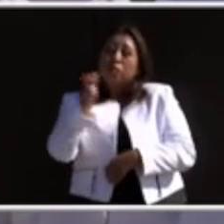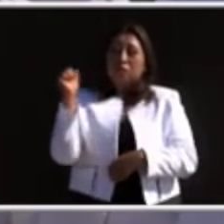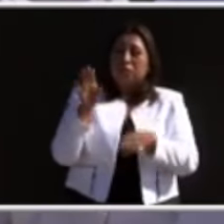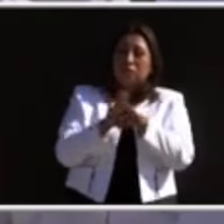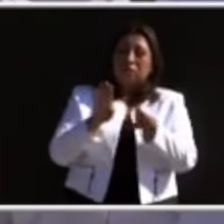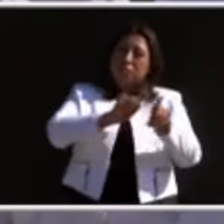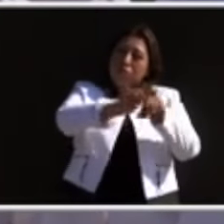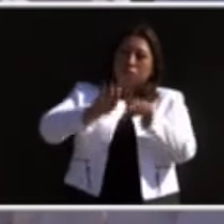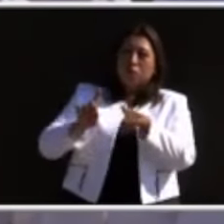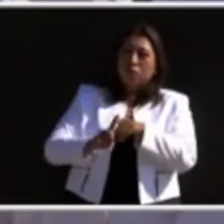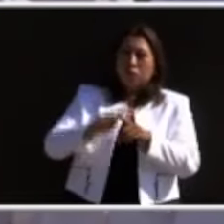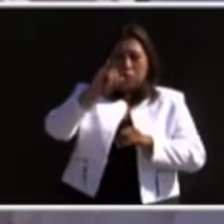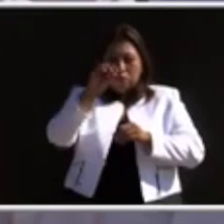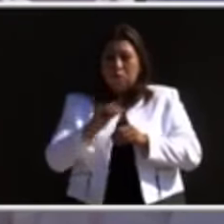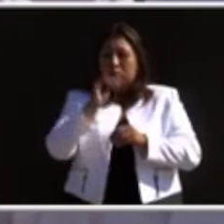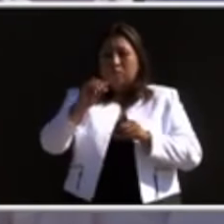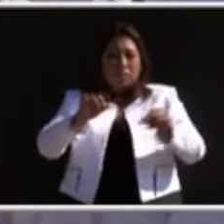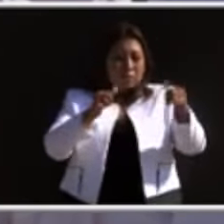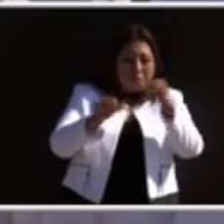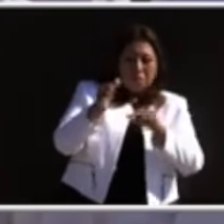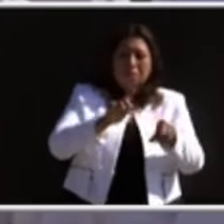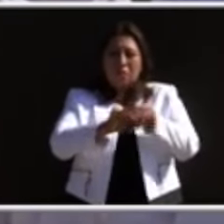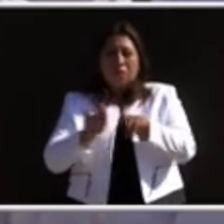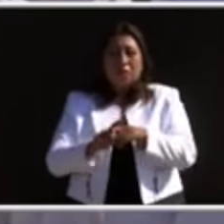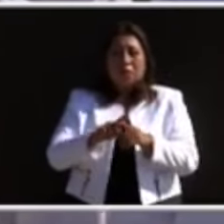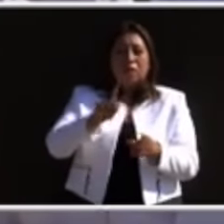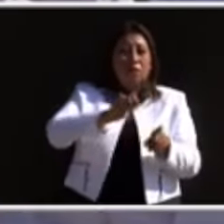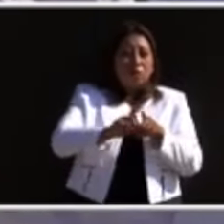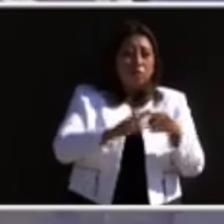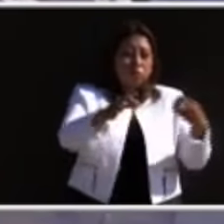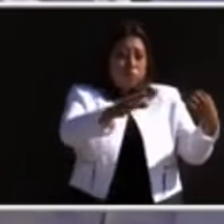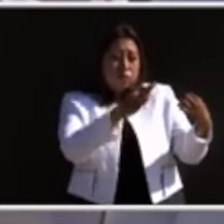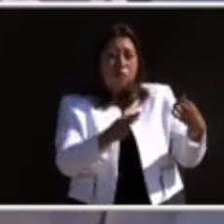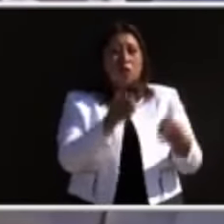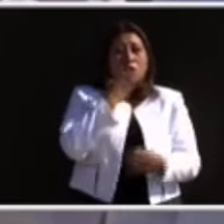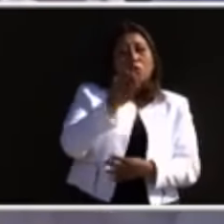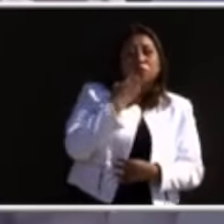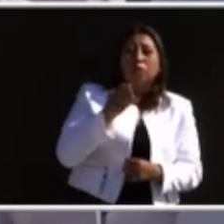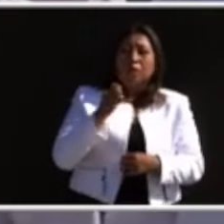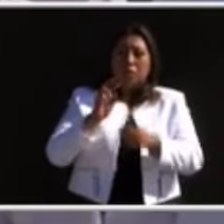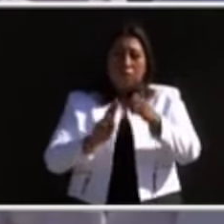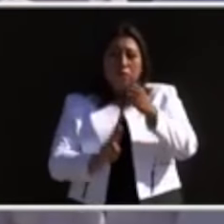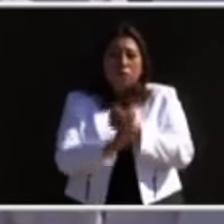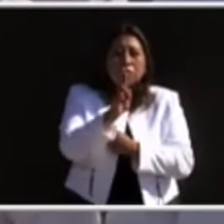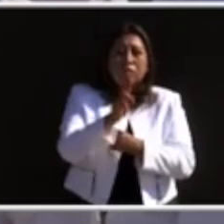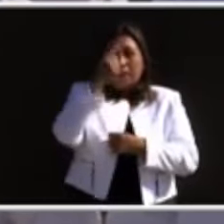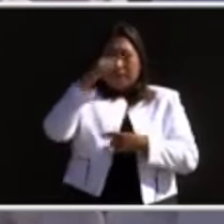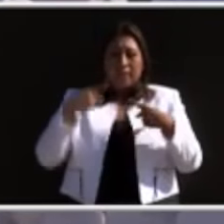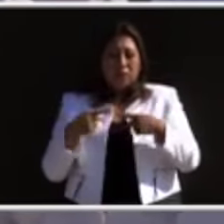el ámbito de gestión de proyectos internacionales, artísticos, académicos y de desarrollo social.